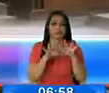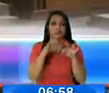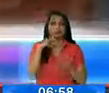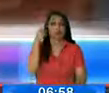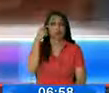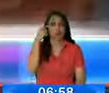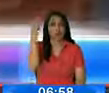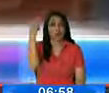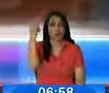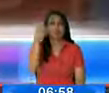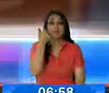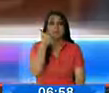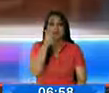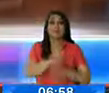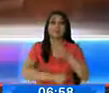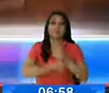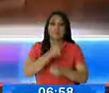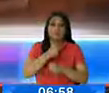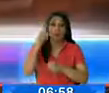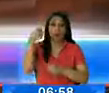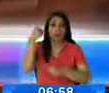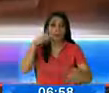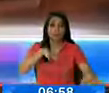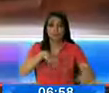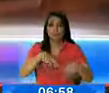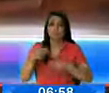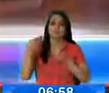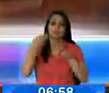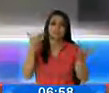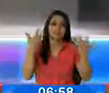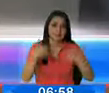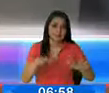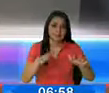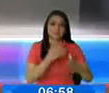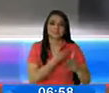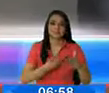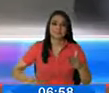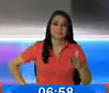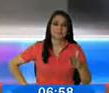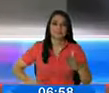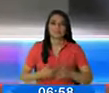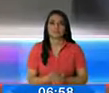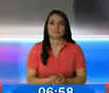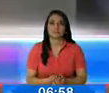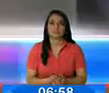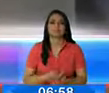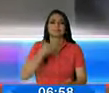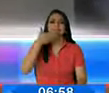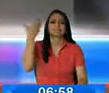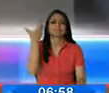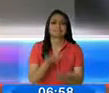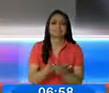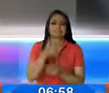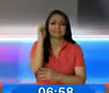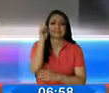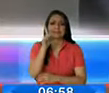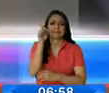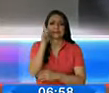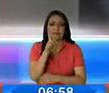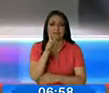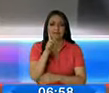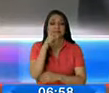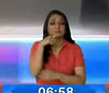Correa, que tras 10 años de mandato, entrega el poder. Aquí estamos, gracias al liderazgo de Rafael